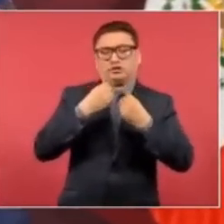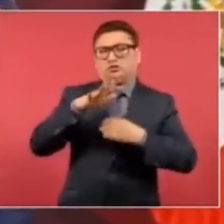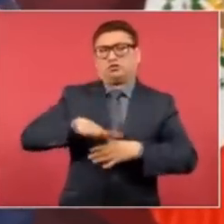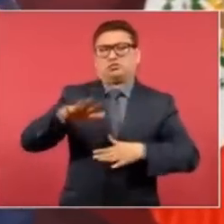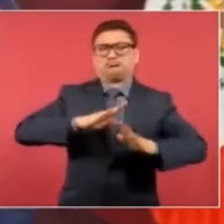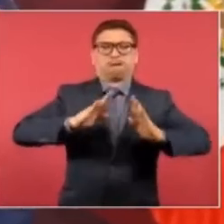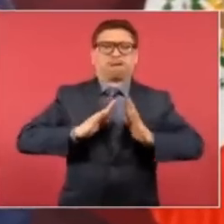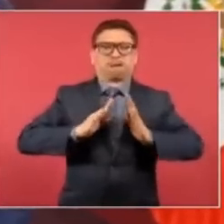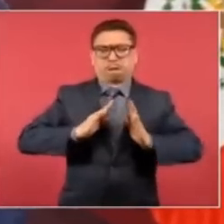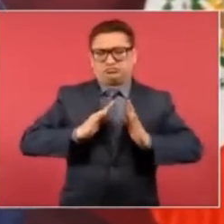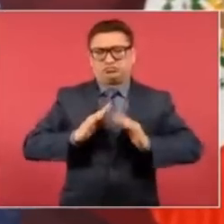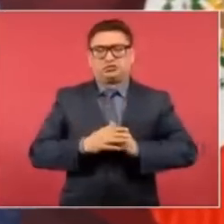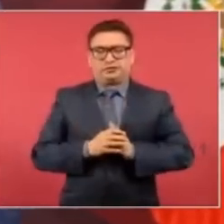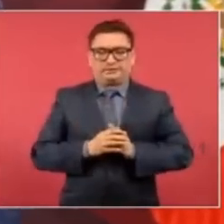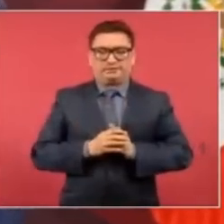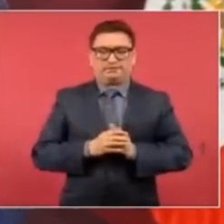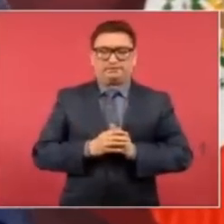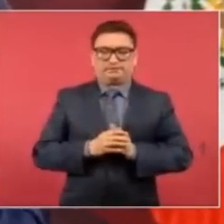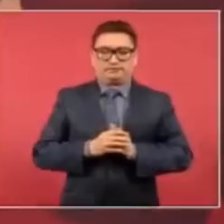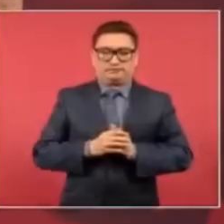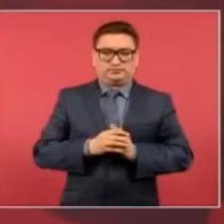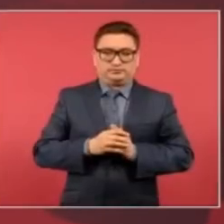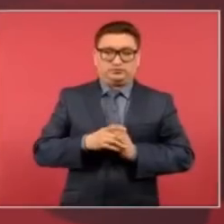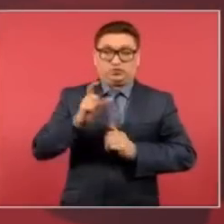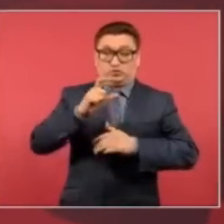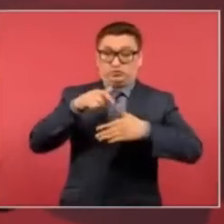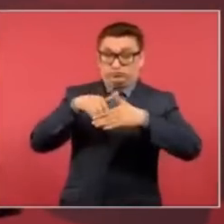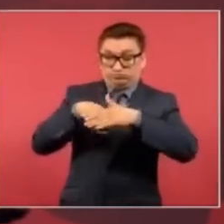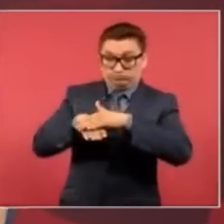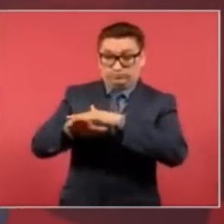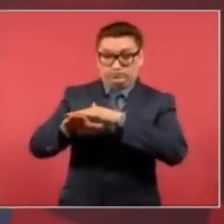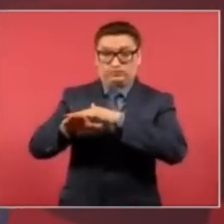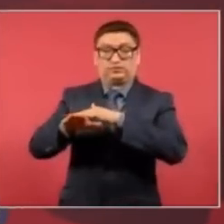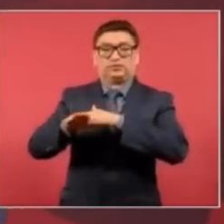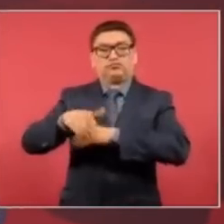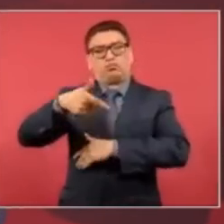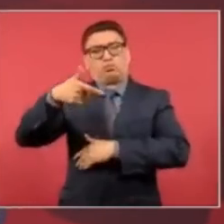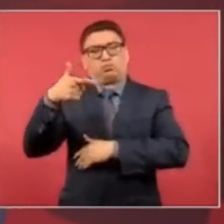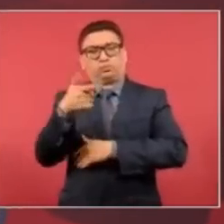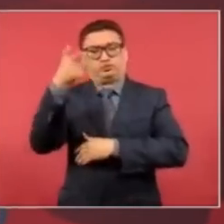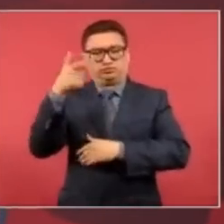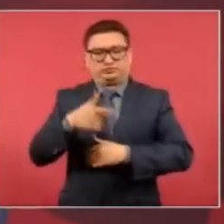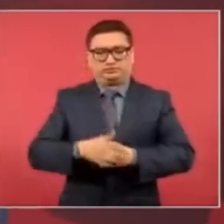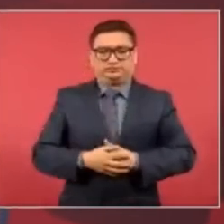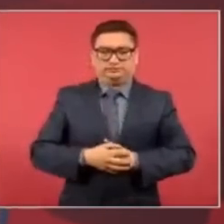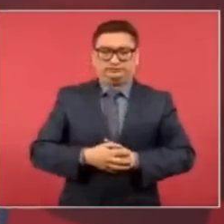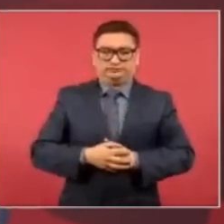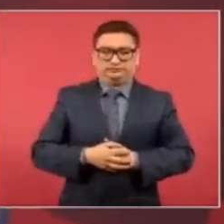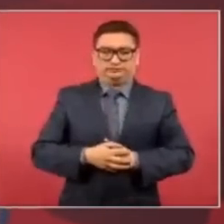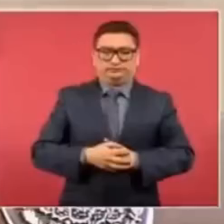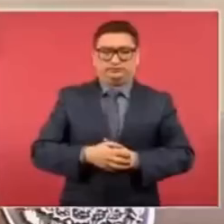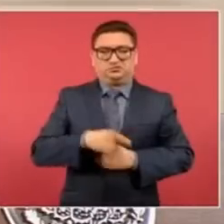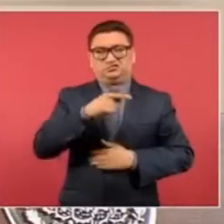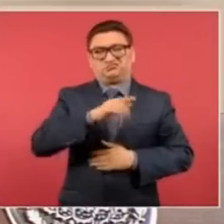soldados y a la entrada le disparan y